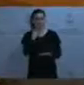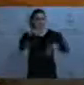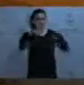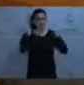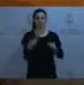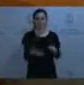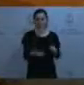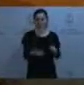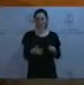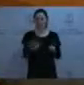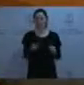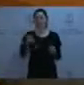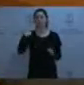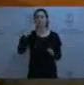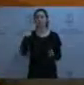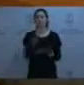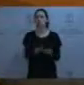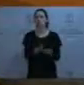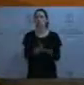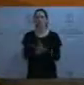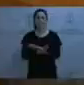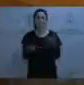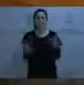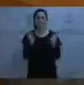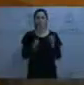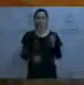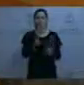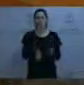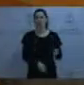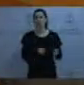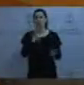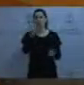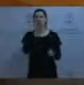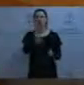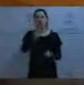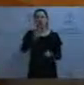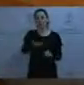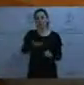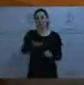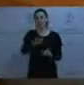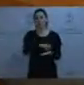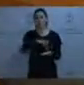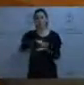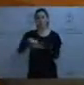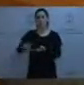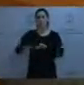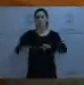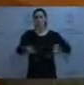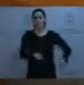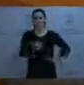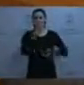tendrán que justificar su ausencia. La prueba será con carácter general el 15. Los centros que lo soliciten otro día, se hará otro